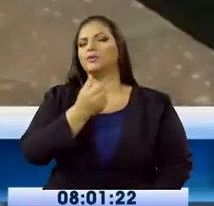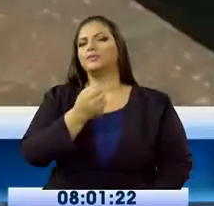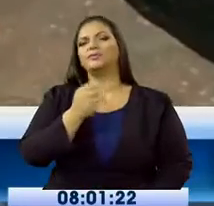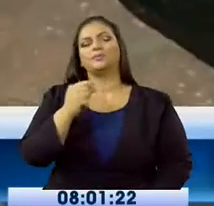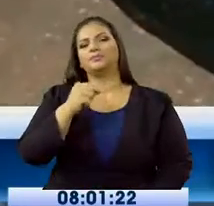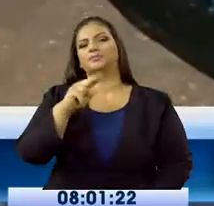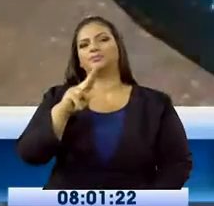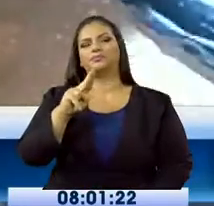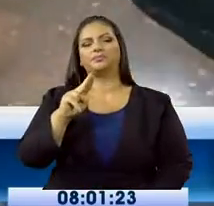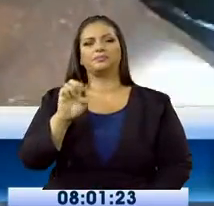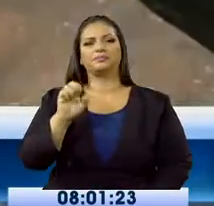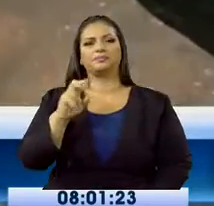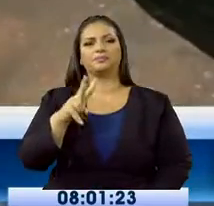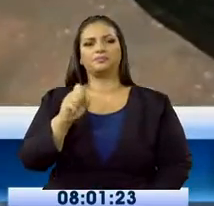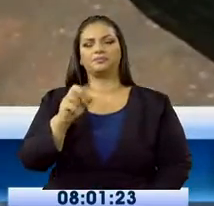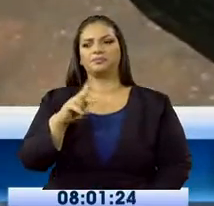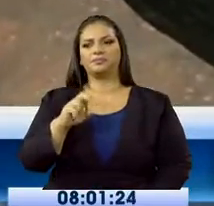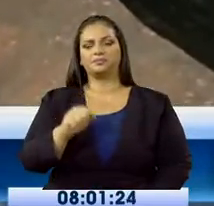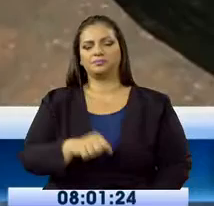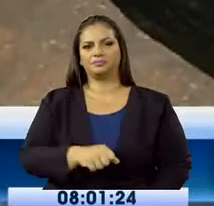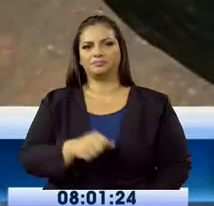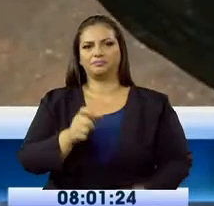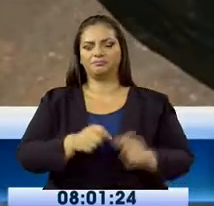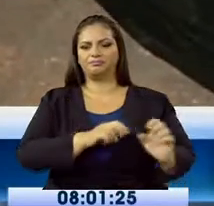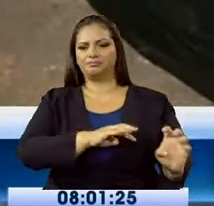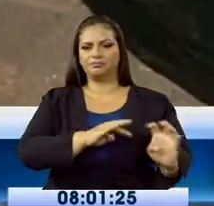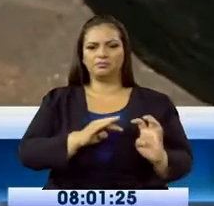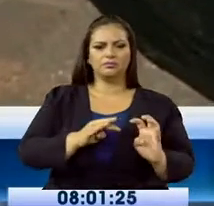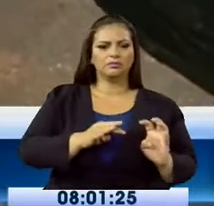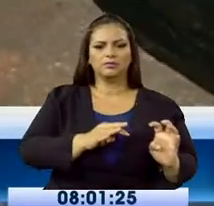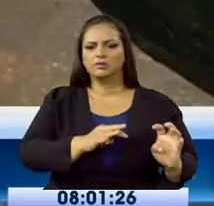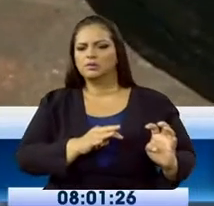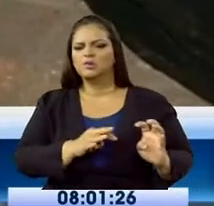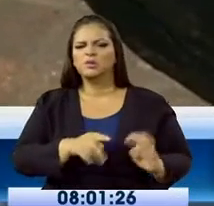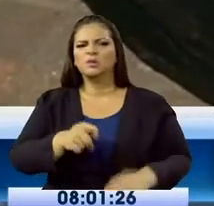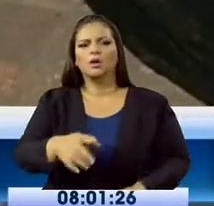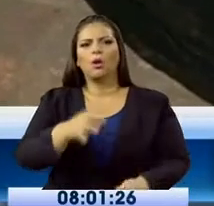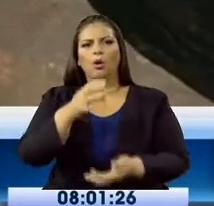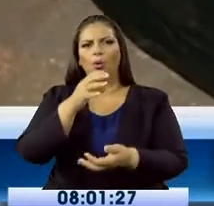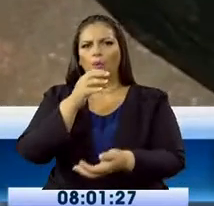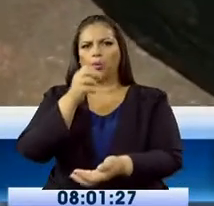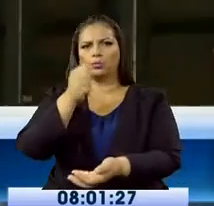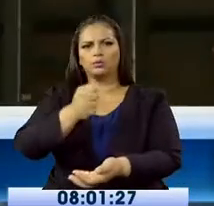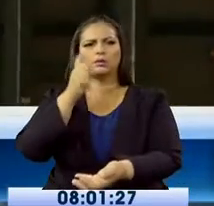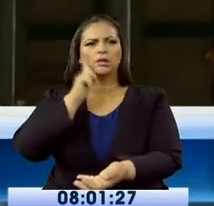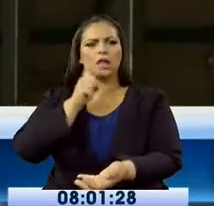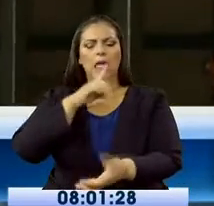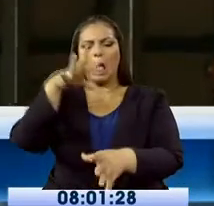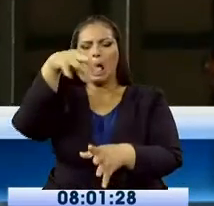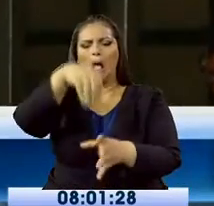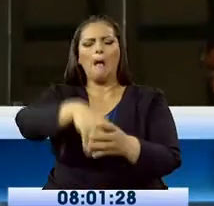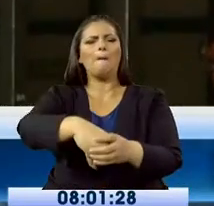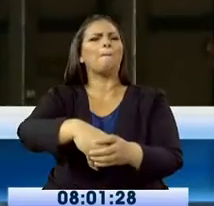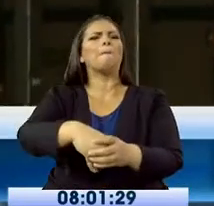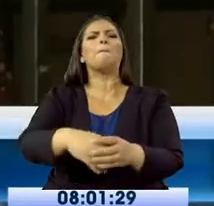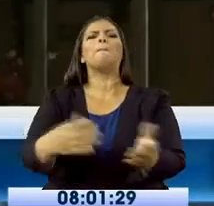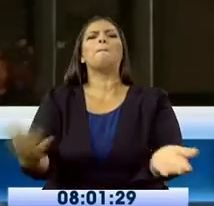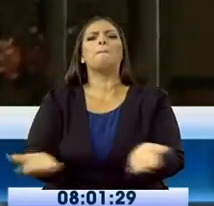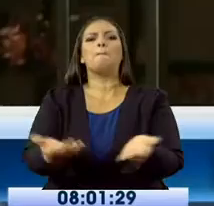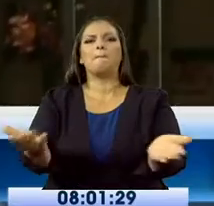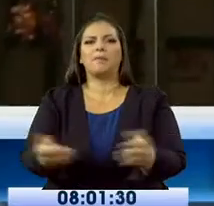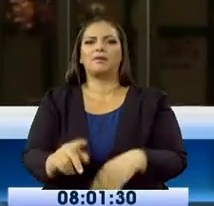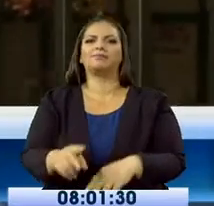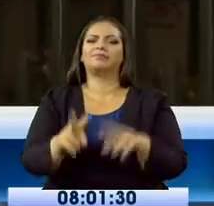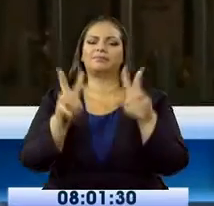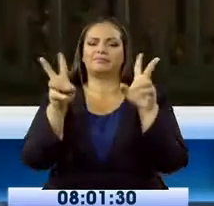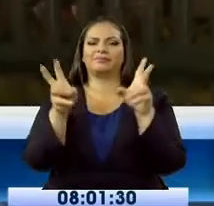Guayaquil, tras encontrar una funda negra que contenía supuestos implementos para brujería en una de las puertas del